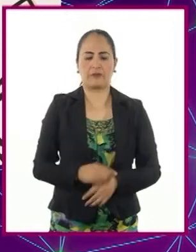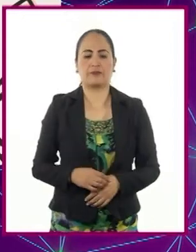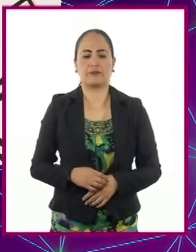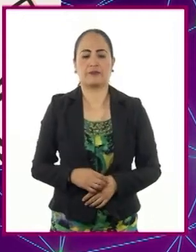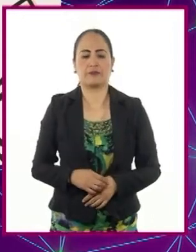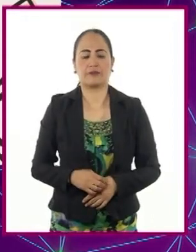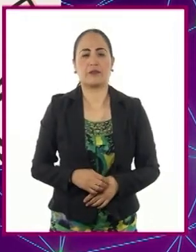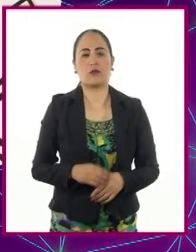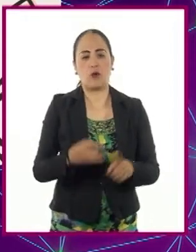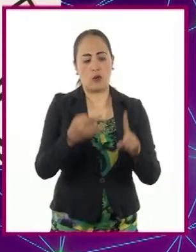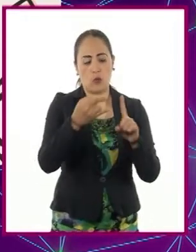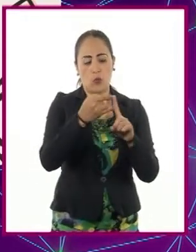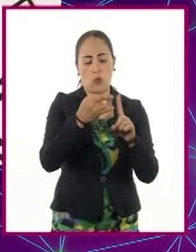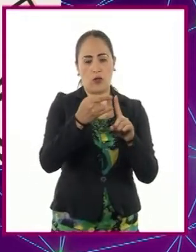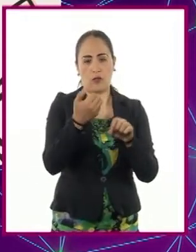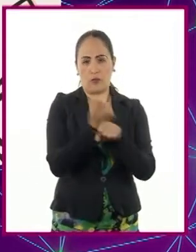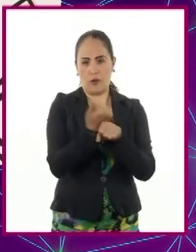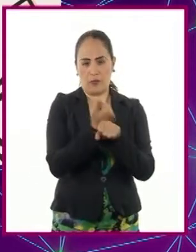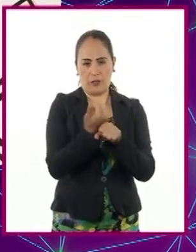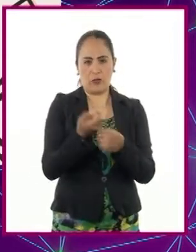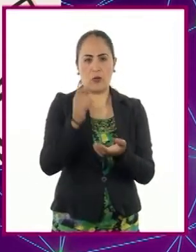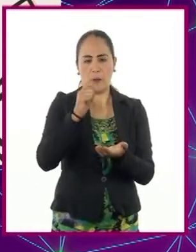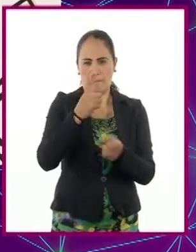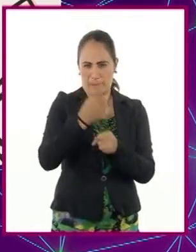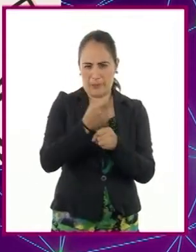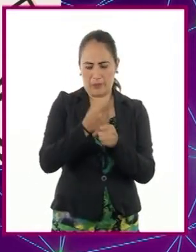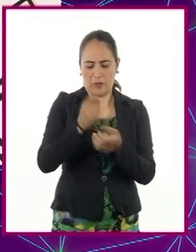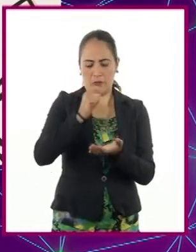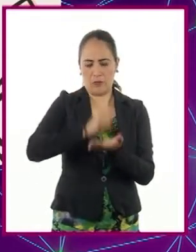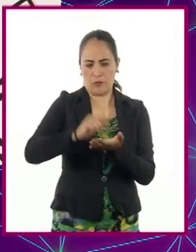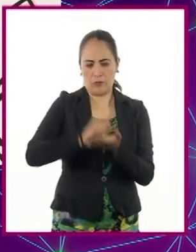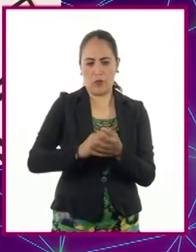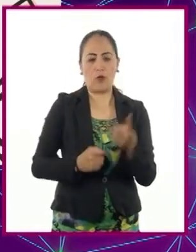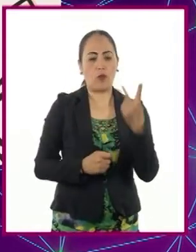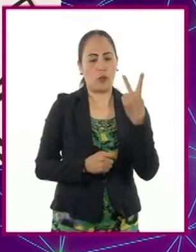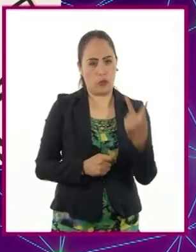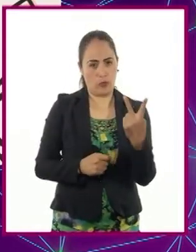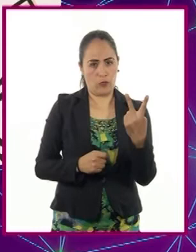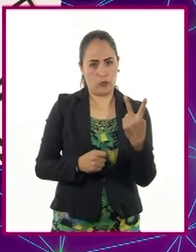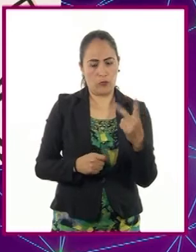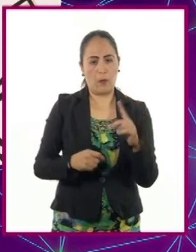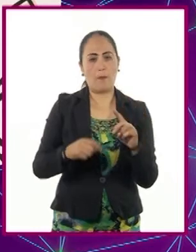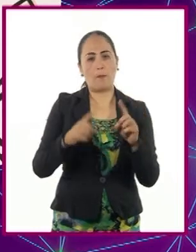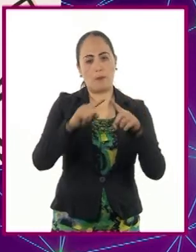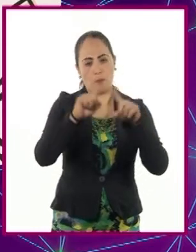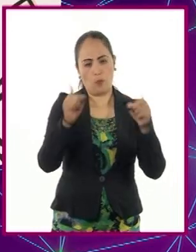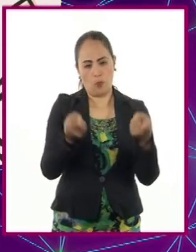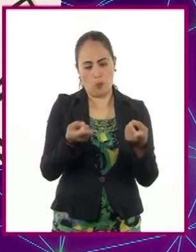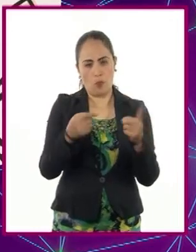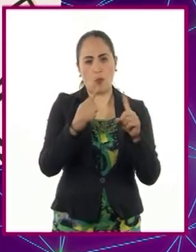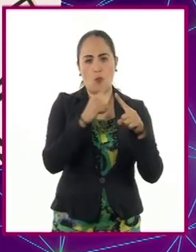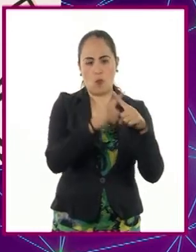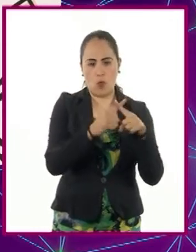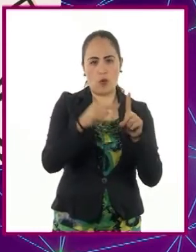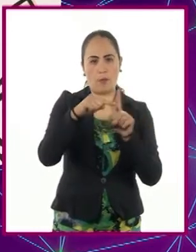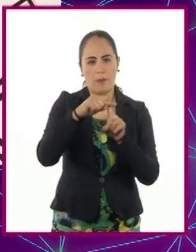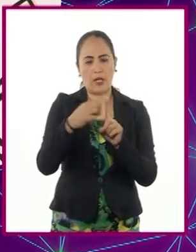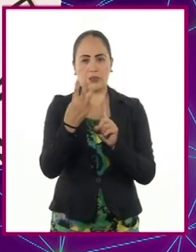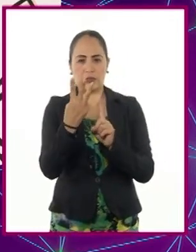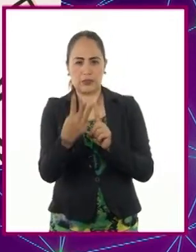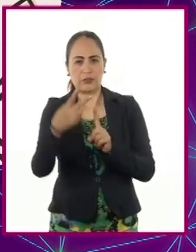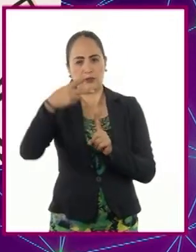primer recuadro de amarillo. Si multiplicamos 2 átomos de nitrógeno por +3, el resultado nos da